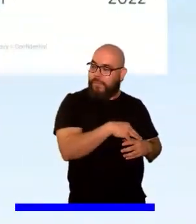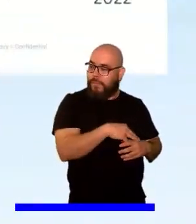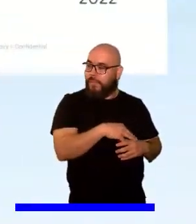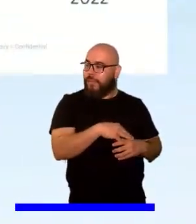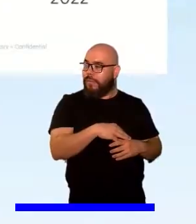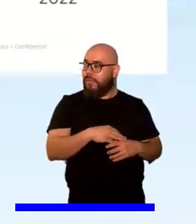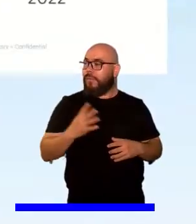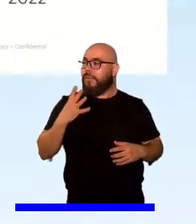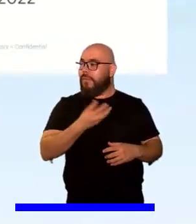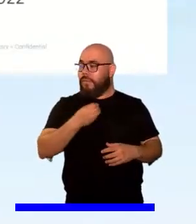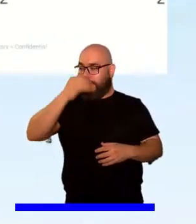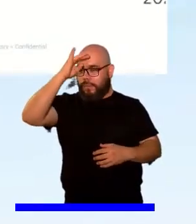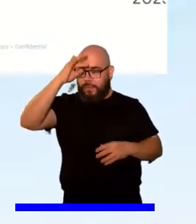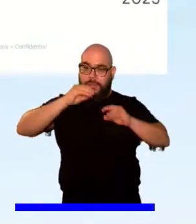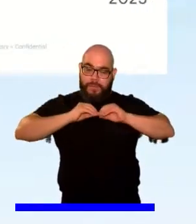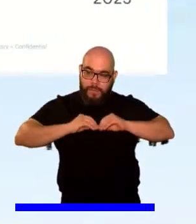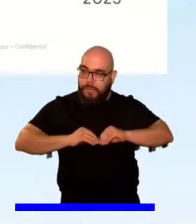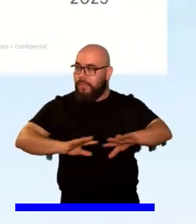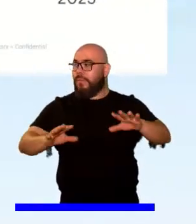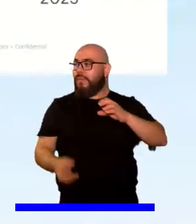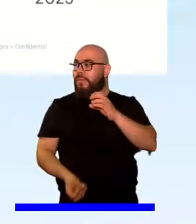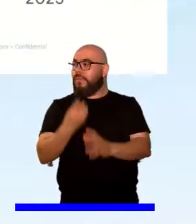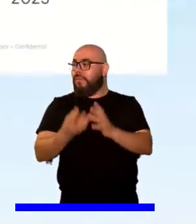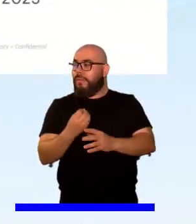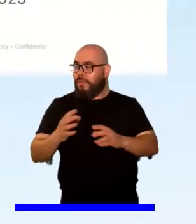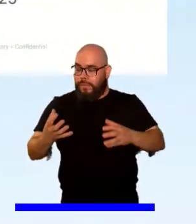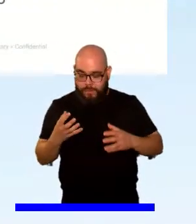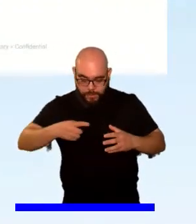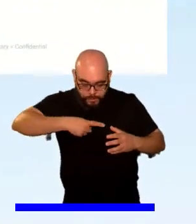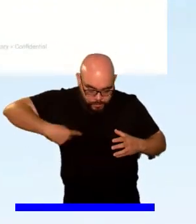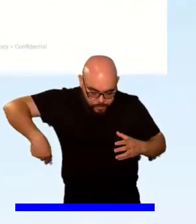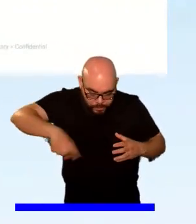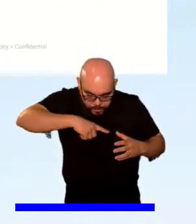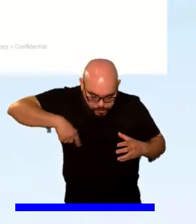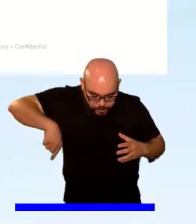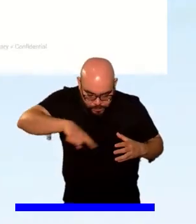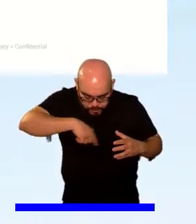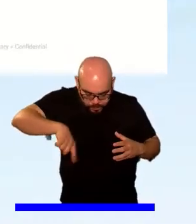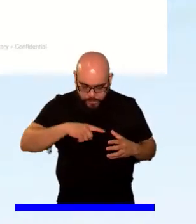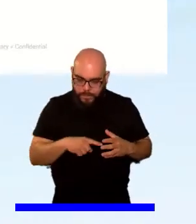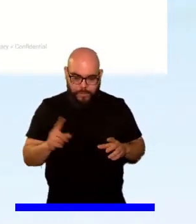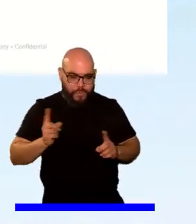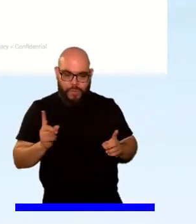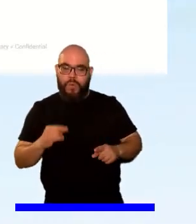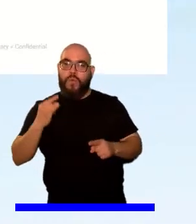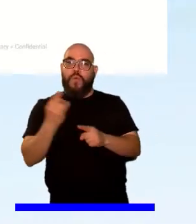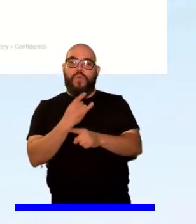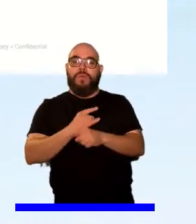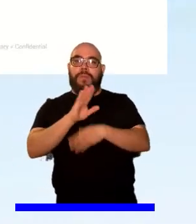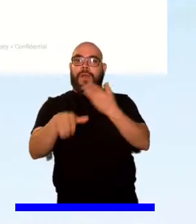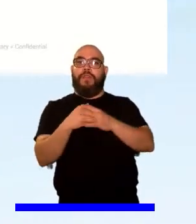de acuerdo a nuestra filosofía, que es que nosotros desarrollamos no para que algo se quede adentro, sino para que sea de uso para todo el